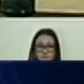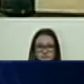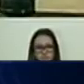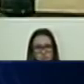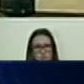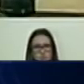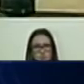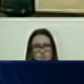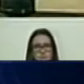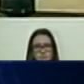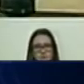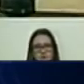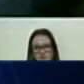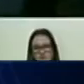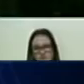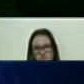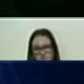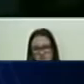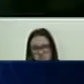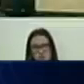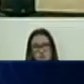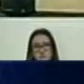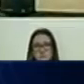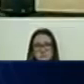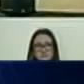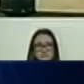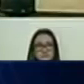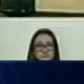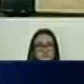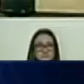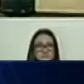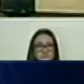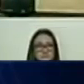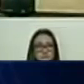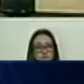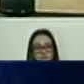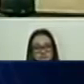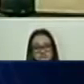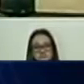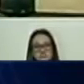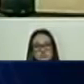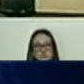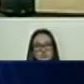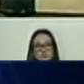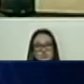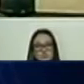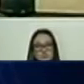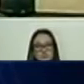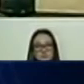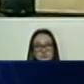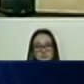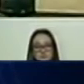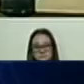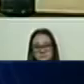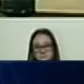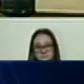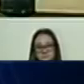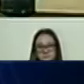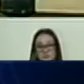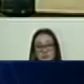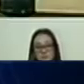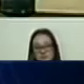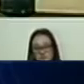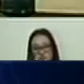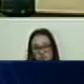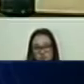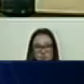haga lo que hace contra mí. Tengo un escudo, la bendición de Dios, las oraciones del pueblo. Y